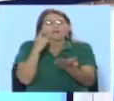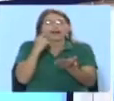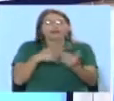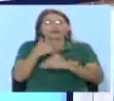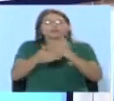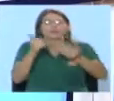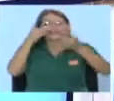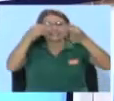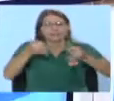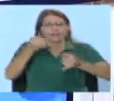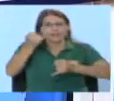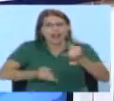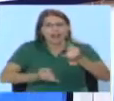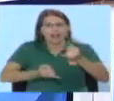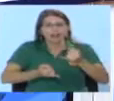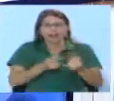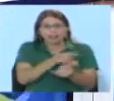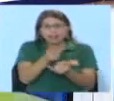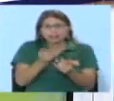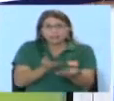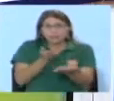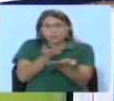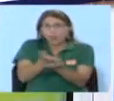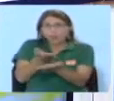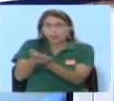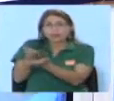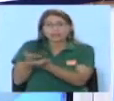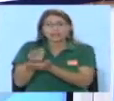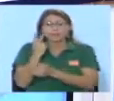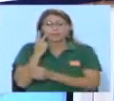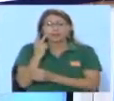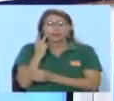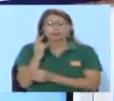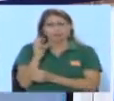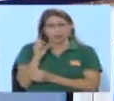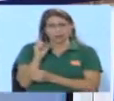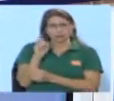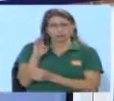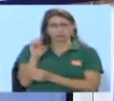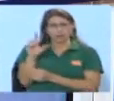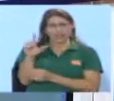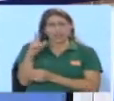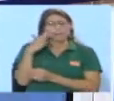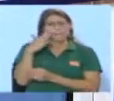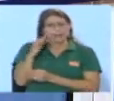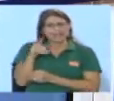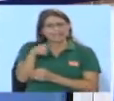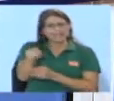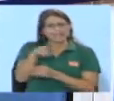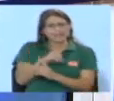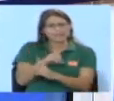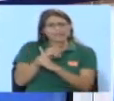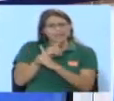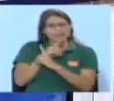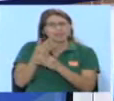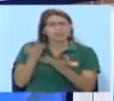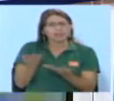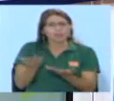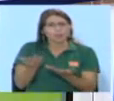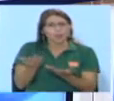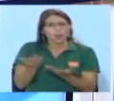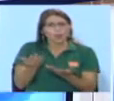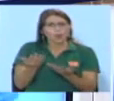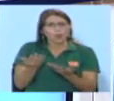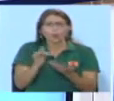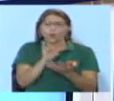propuestas prácticamente hemos visto a la SUTEL como si fuera un operador el que la estuviera defendiendo. Y me parece que eso lesiona la